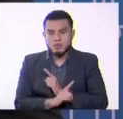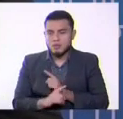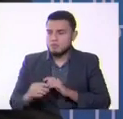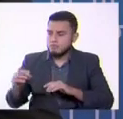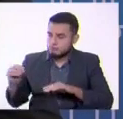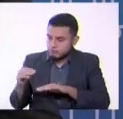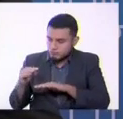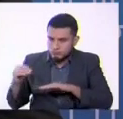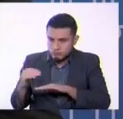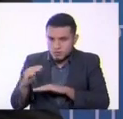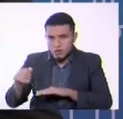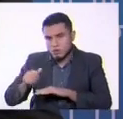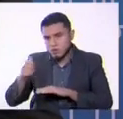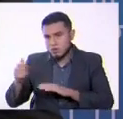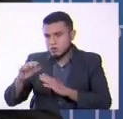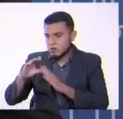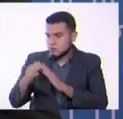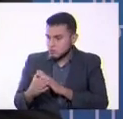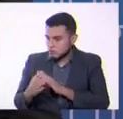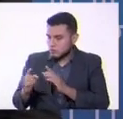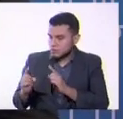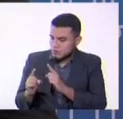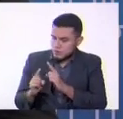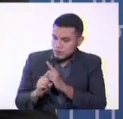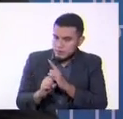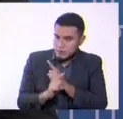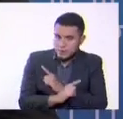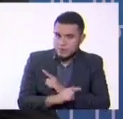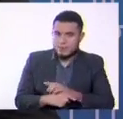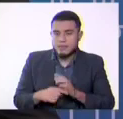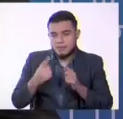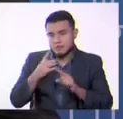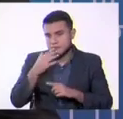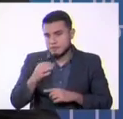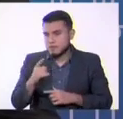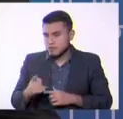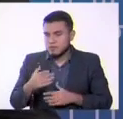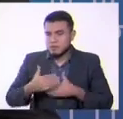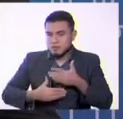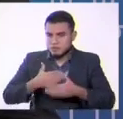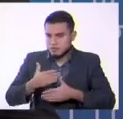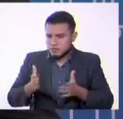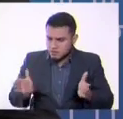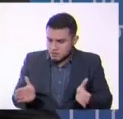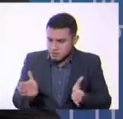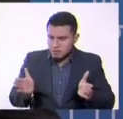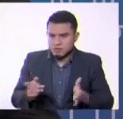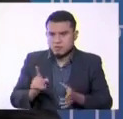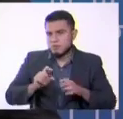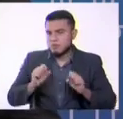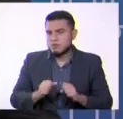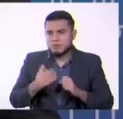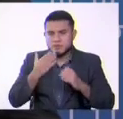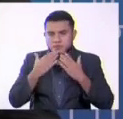de otras culturas. Y ese proceso enriquece. Entonces, lo que no podemos hablar es de decir